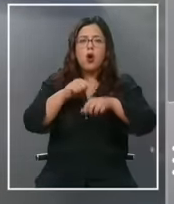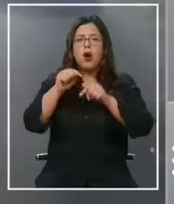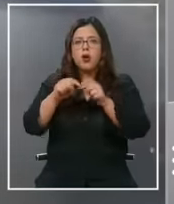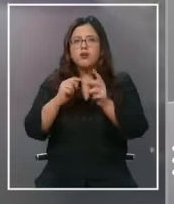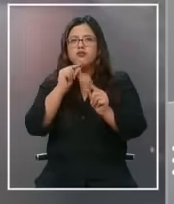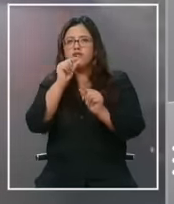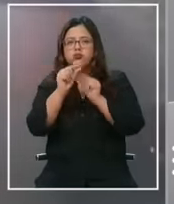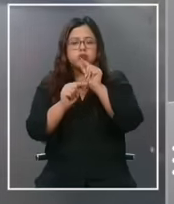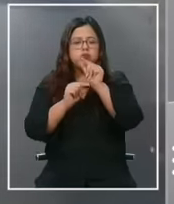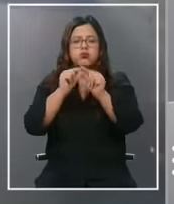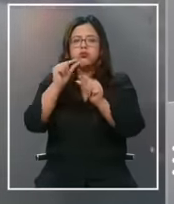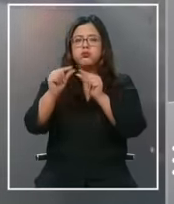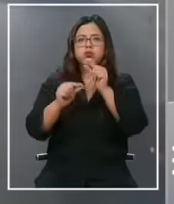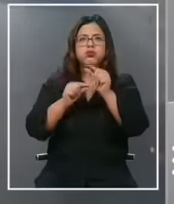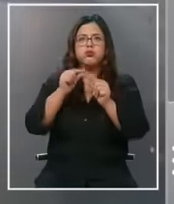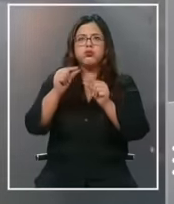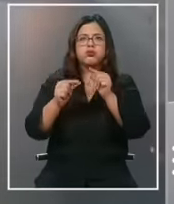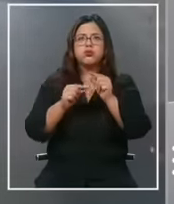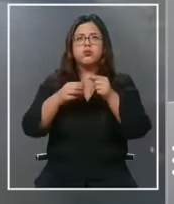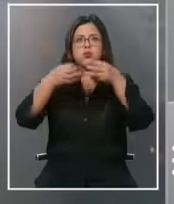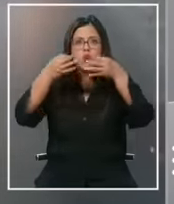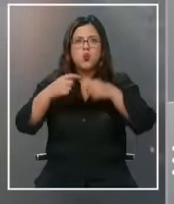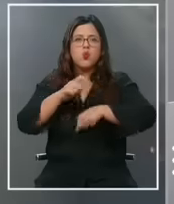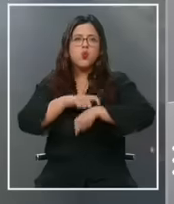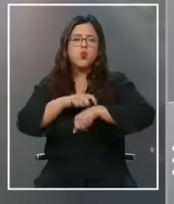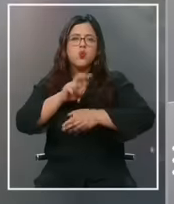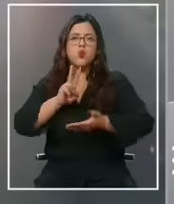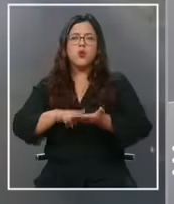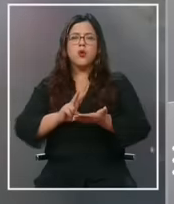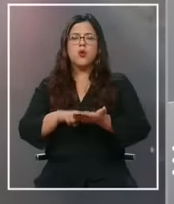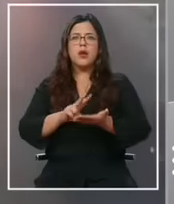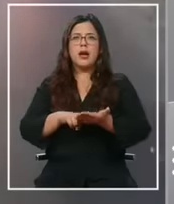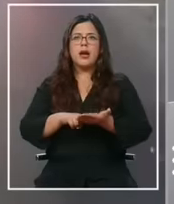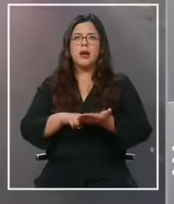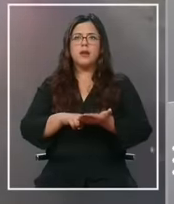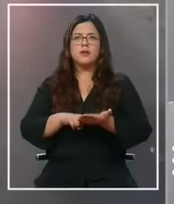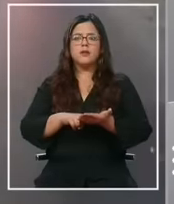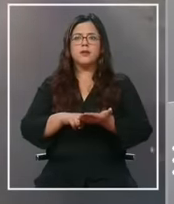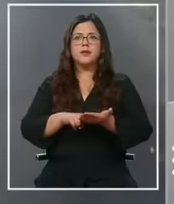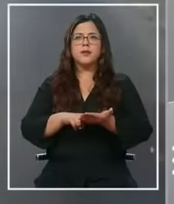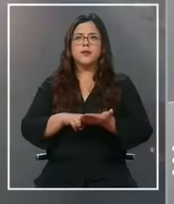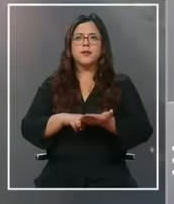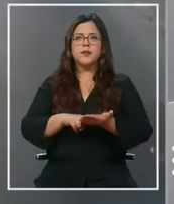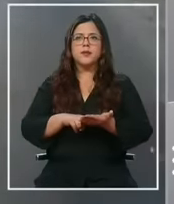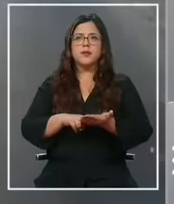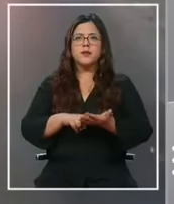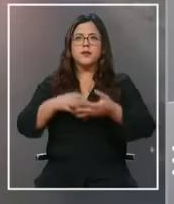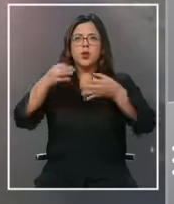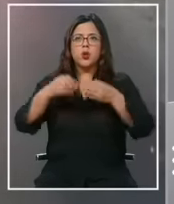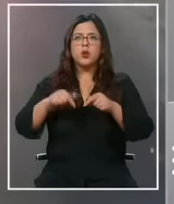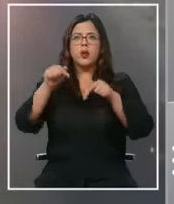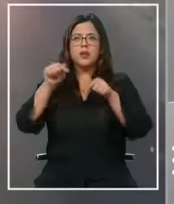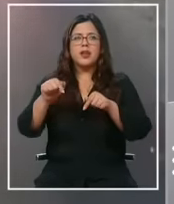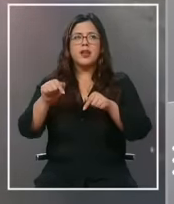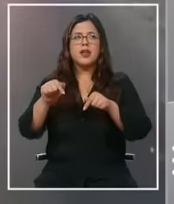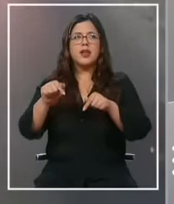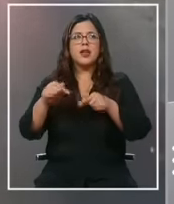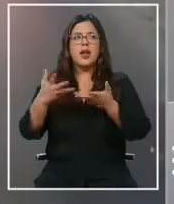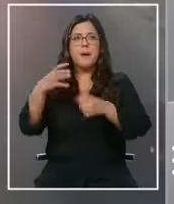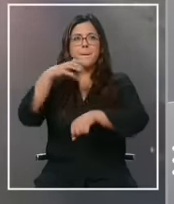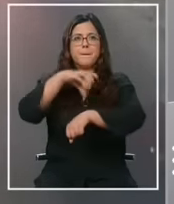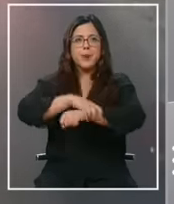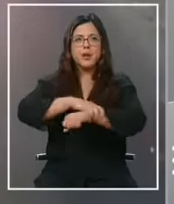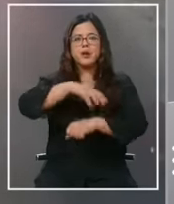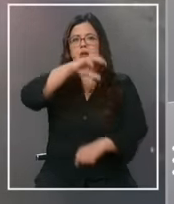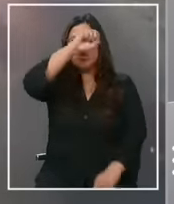logramos estar en tiempo real hasta que pudimos darle caza en